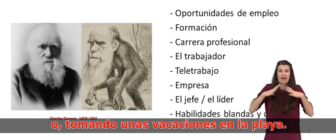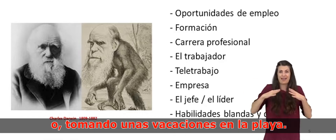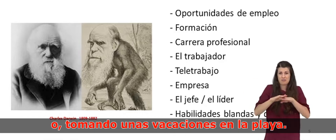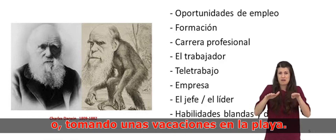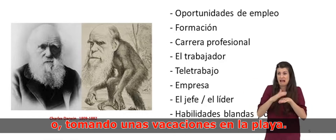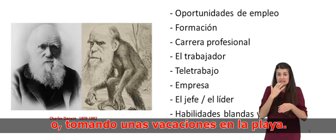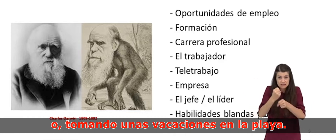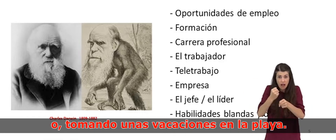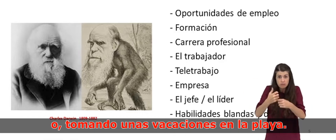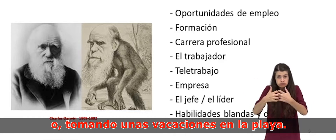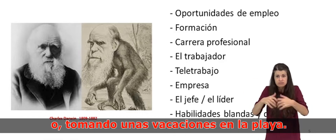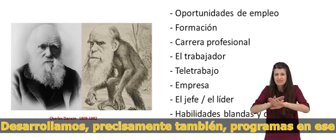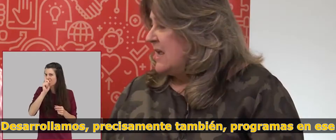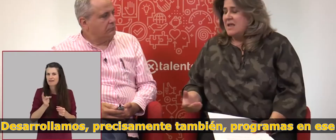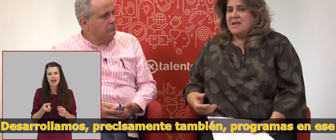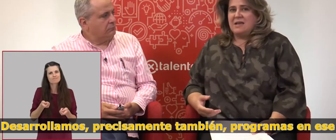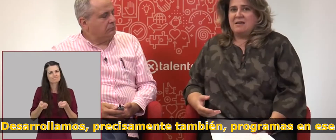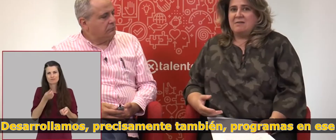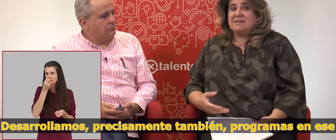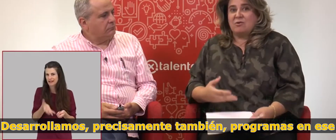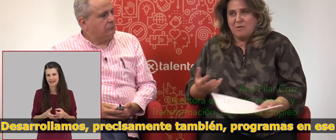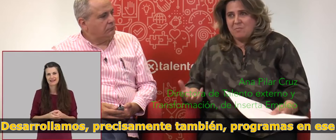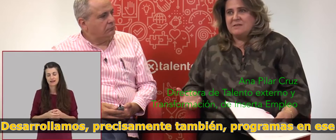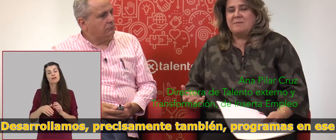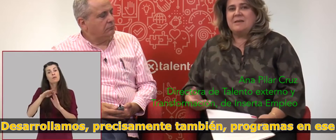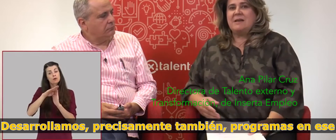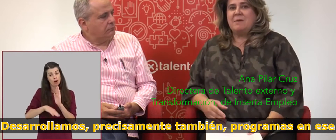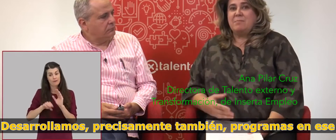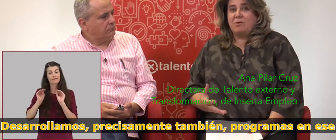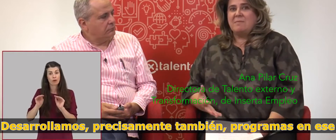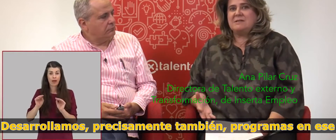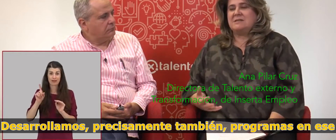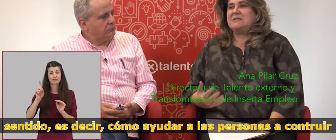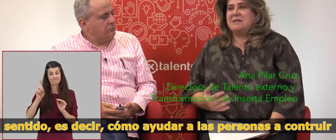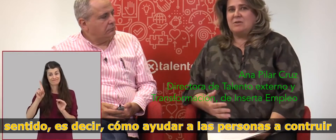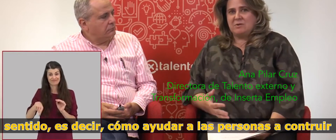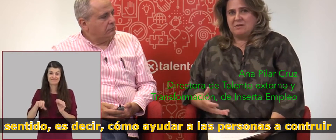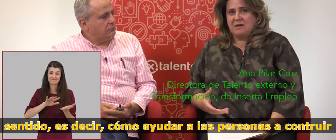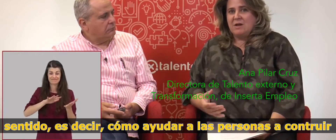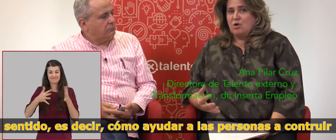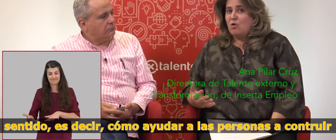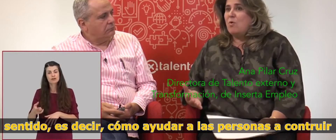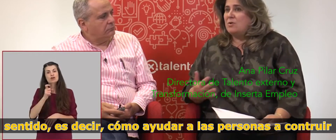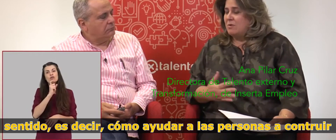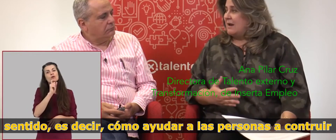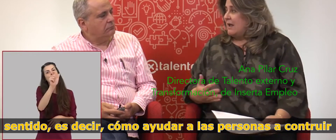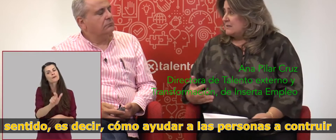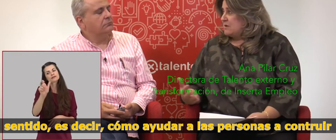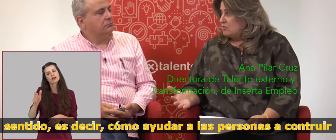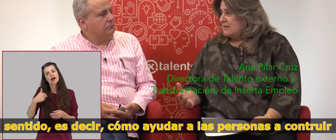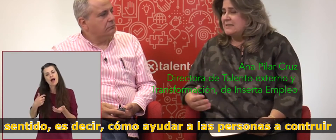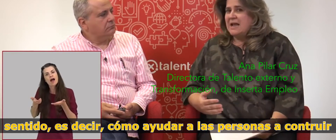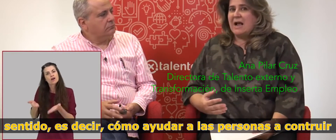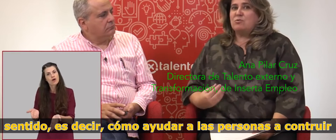o tomando unas vacaciones en la playa. Desarrollamos precisamente también programas en ese sentido, es decir, cómo ayudar a